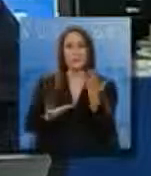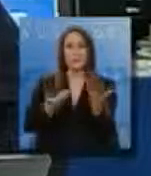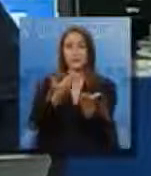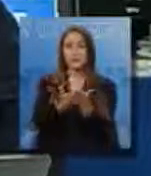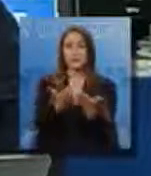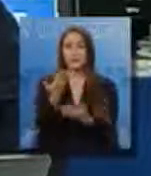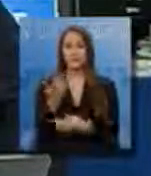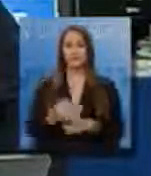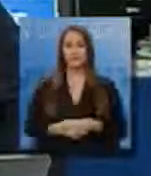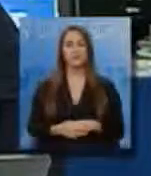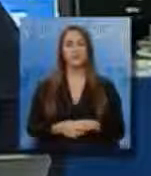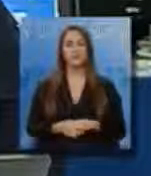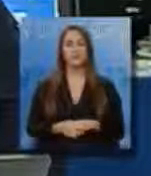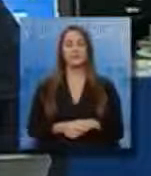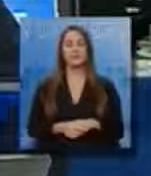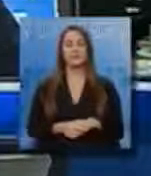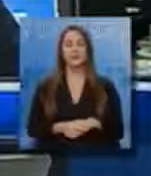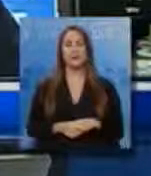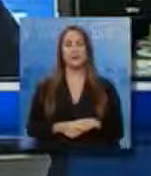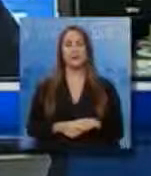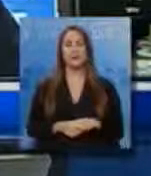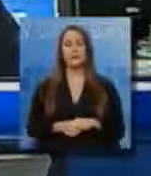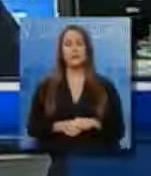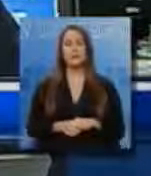Cristian, adelante, te escuchamos.